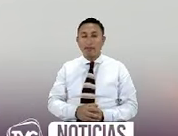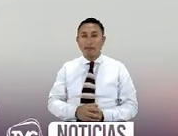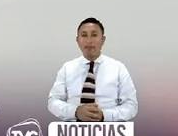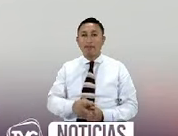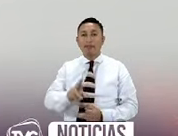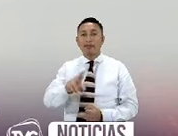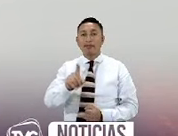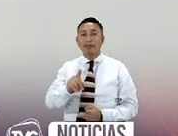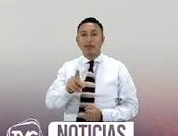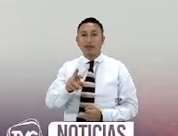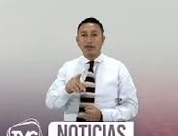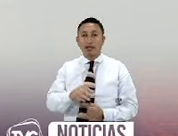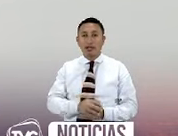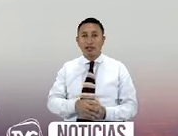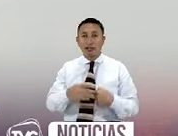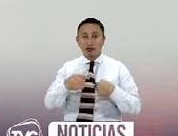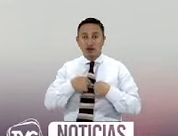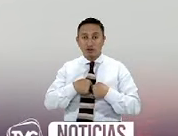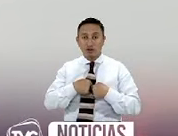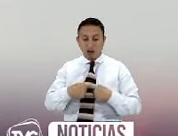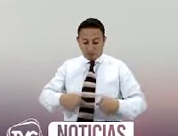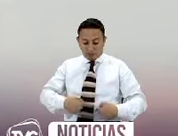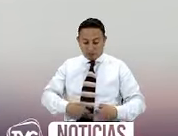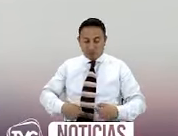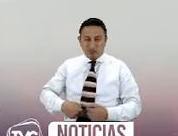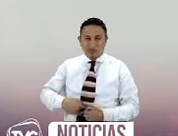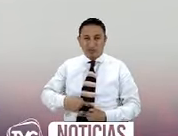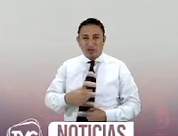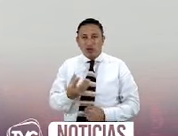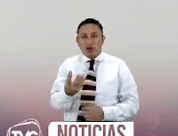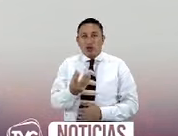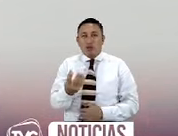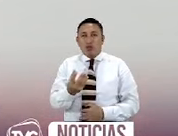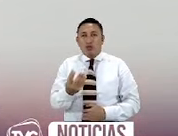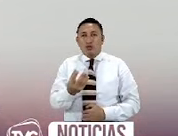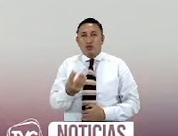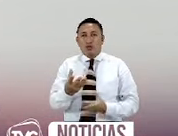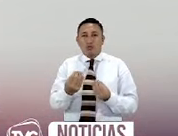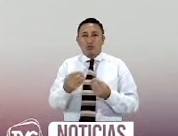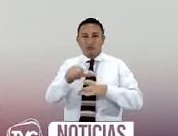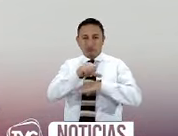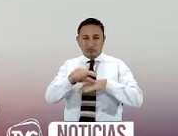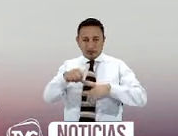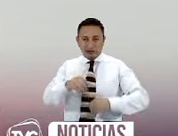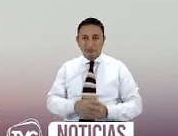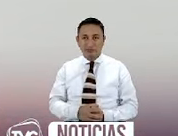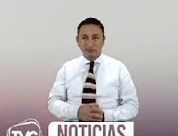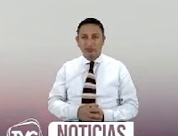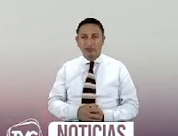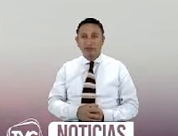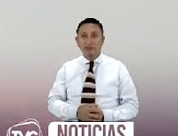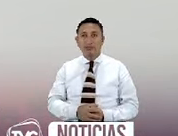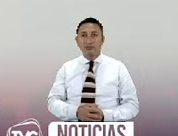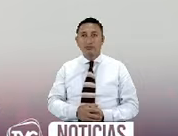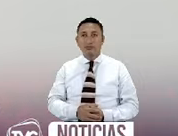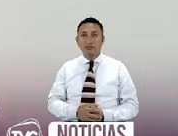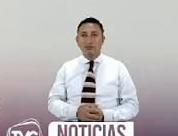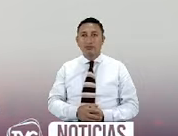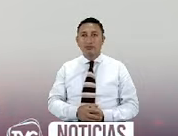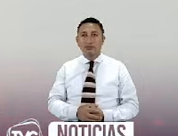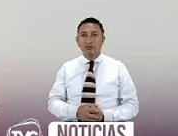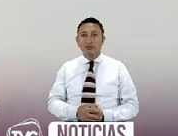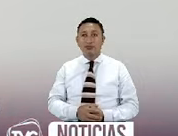yo ya tengo mi estómago como un huevito tibio de tantas operaciones. Entonces nos pinchan la